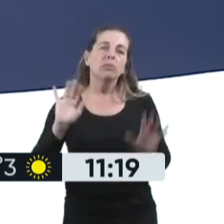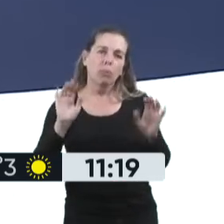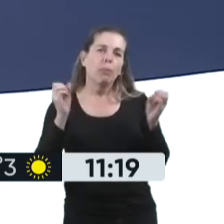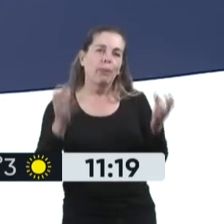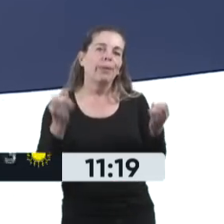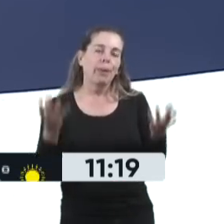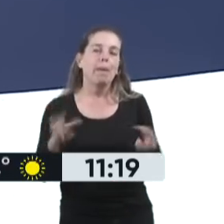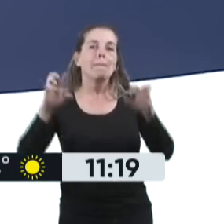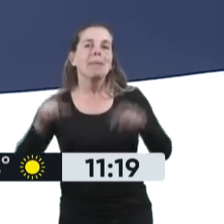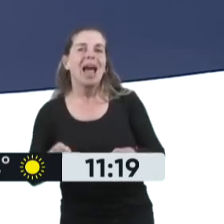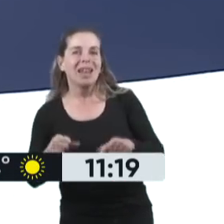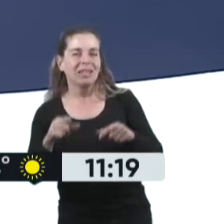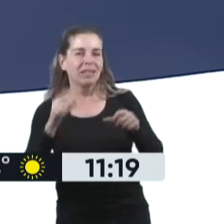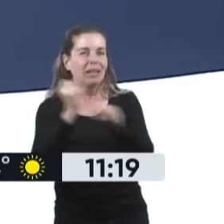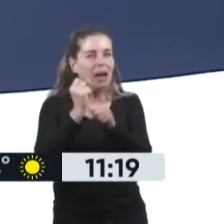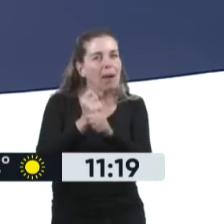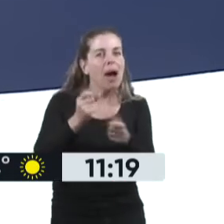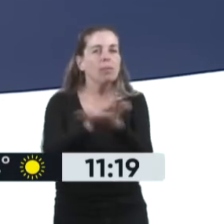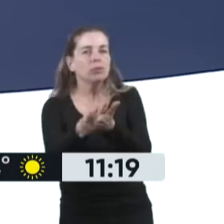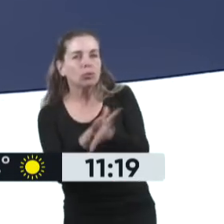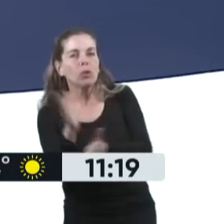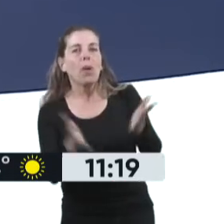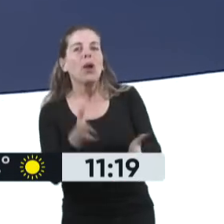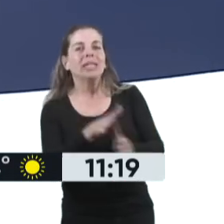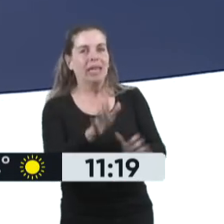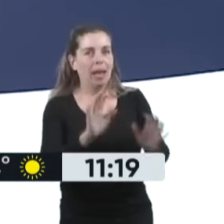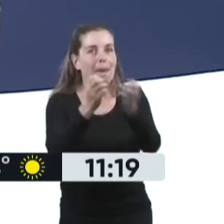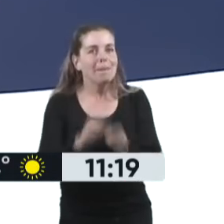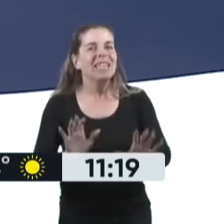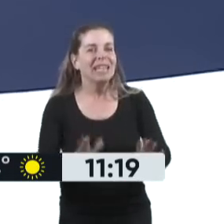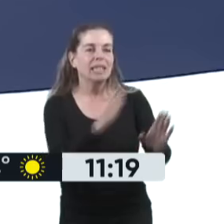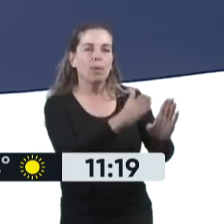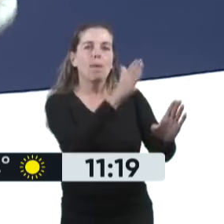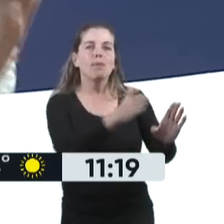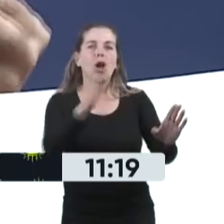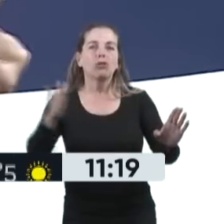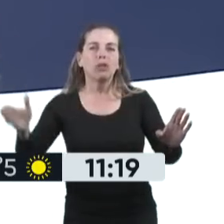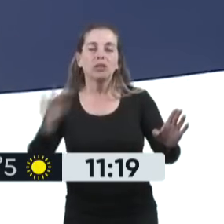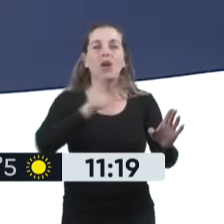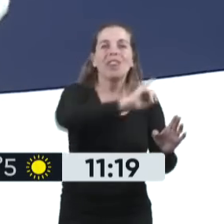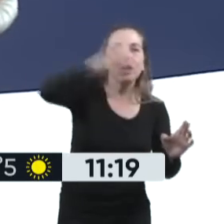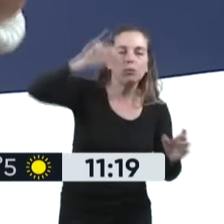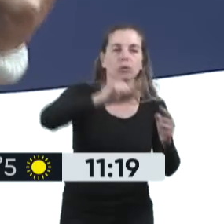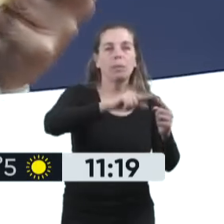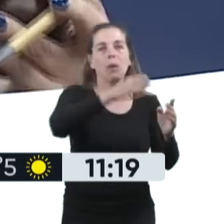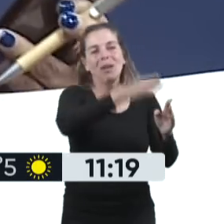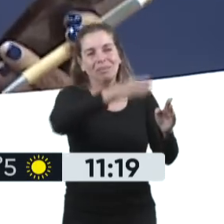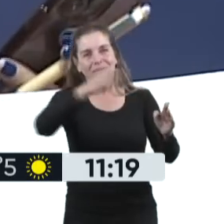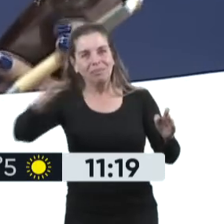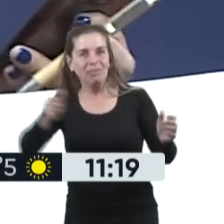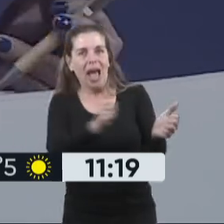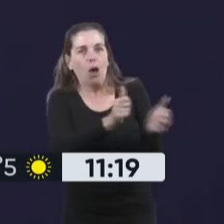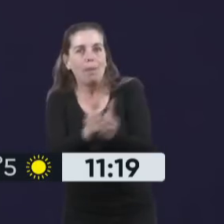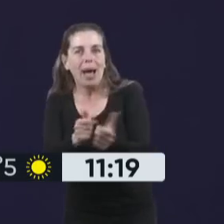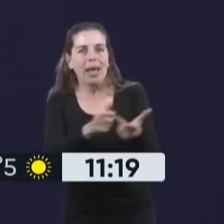género son más complejas. Empiezan en una denuncia y continúan en un acompañamiento, continúan en,